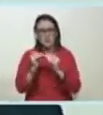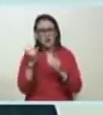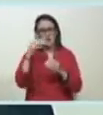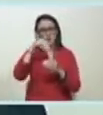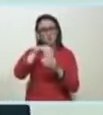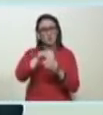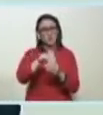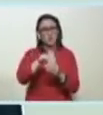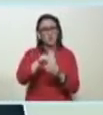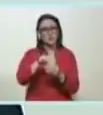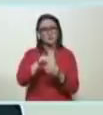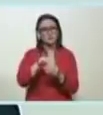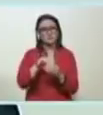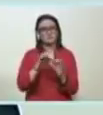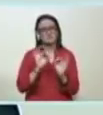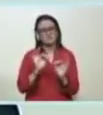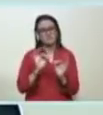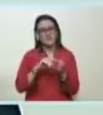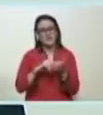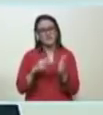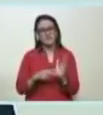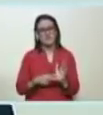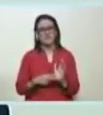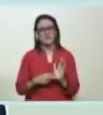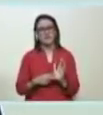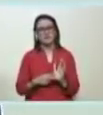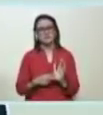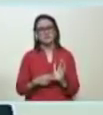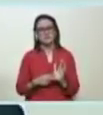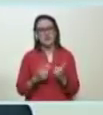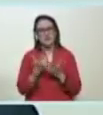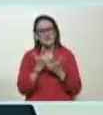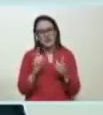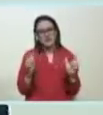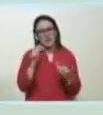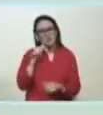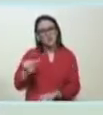inclusión, república, la libertad republicana,